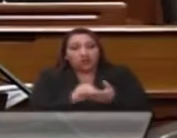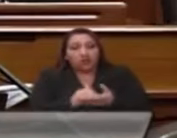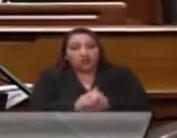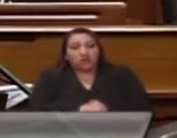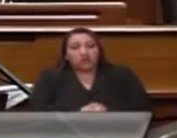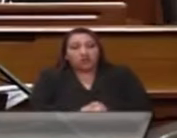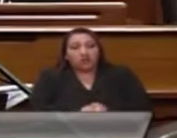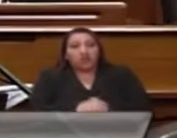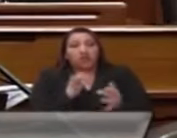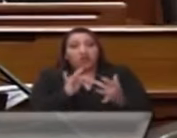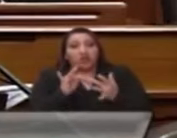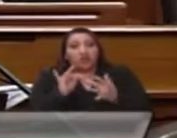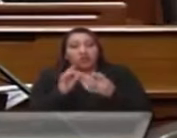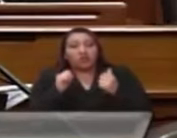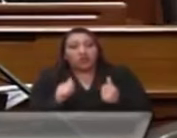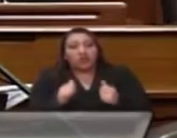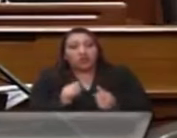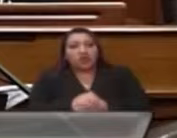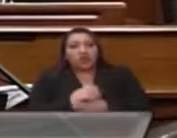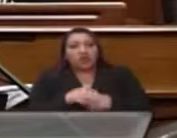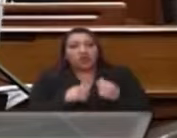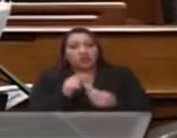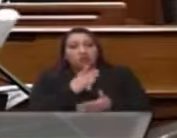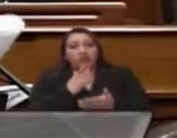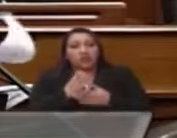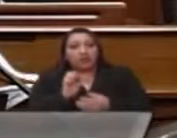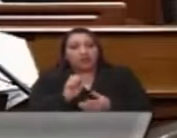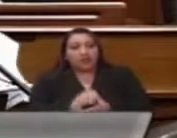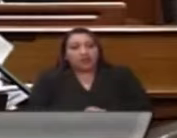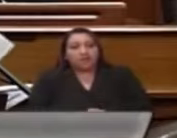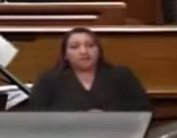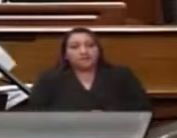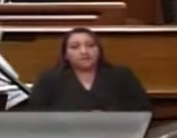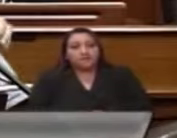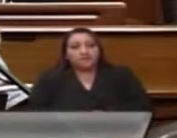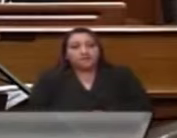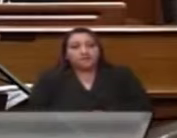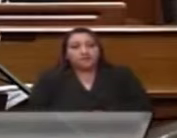mecanismos de coordinación efectivos para situación de emergencia.